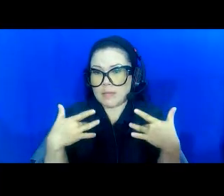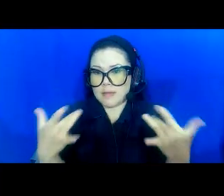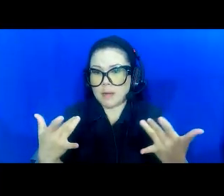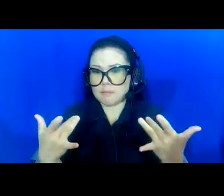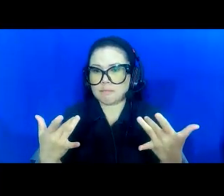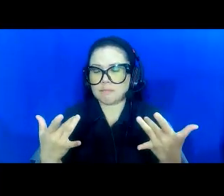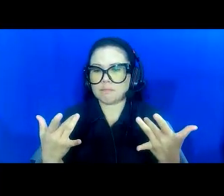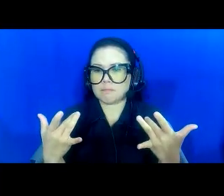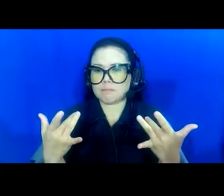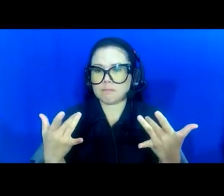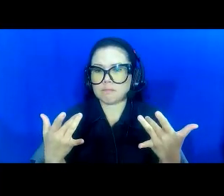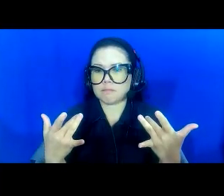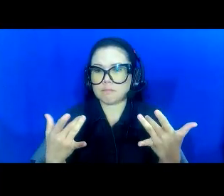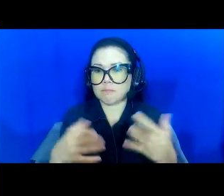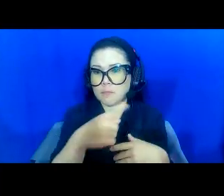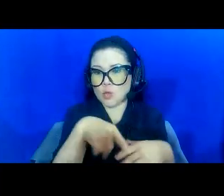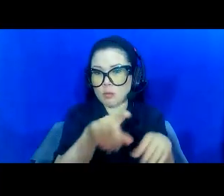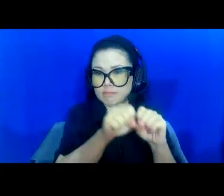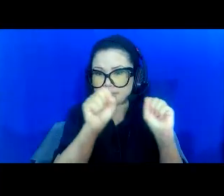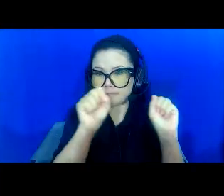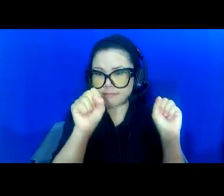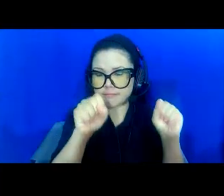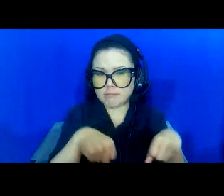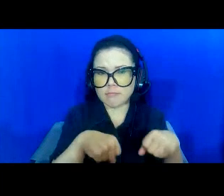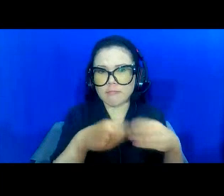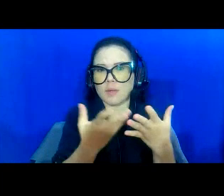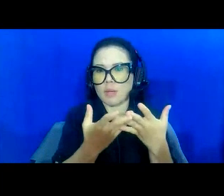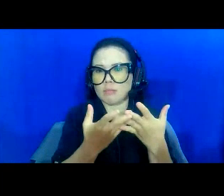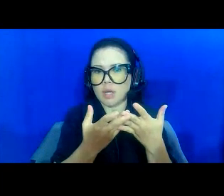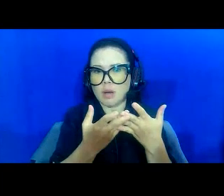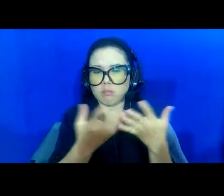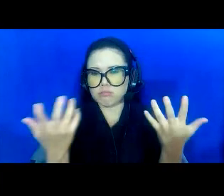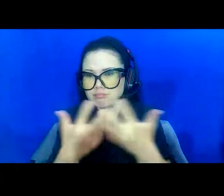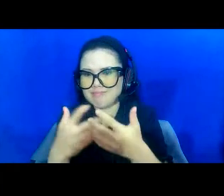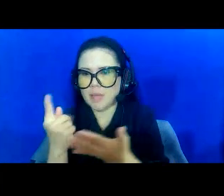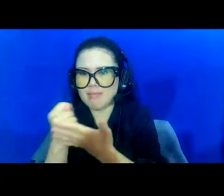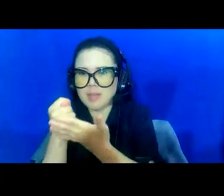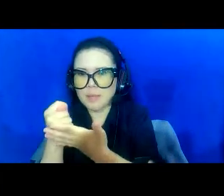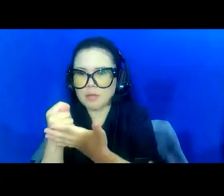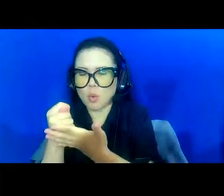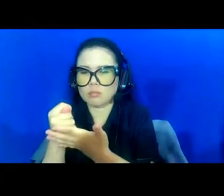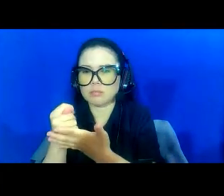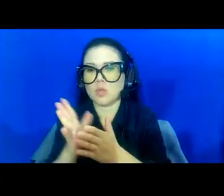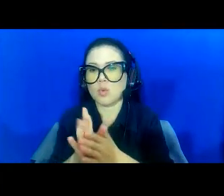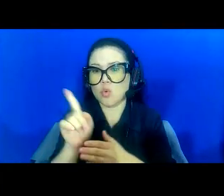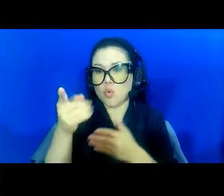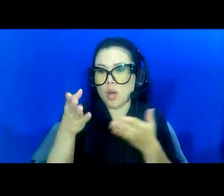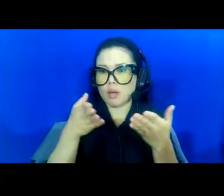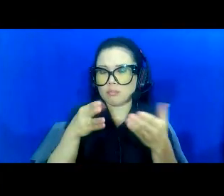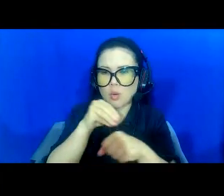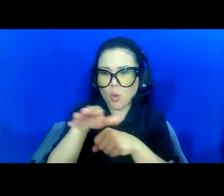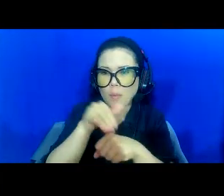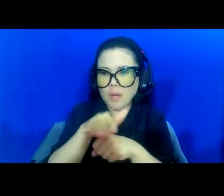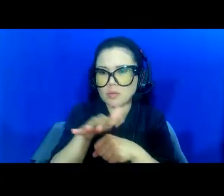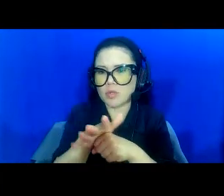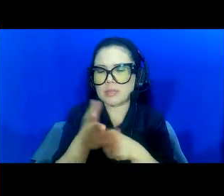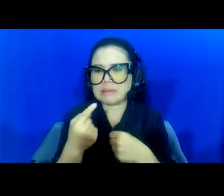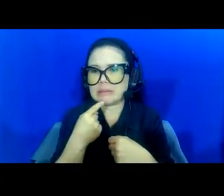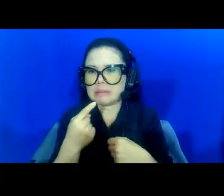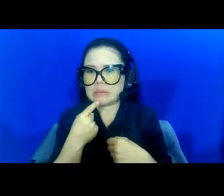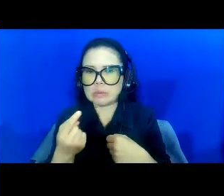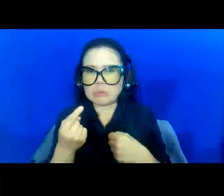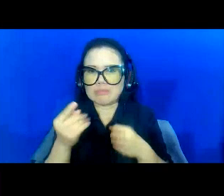enlazar a las personas en el sistema carcelario a tratamiento. Una de las observaciones que se le hizo a esa entidad era que no quedaba claro cuál era el rol